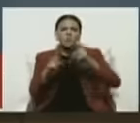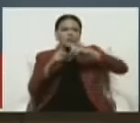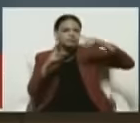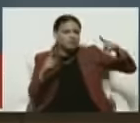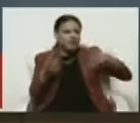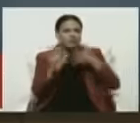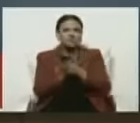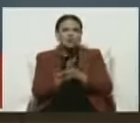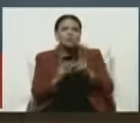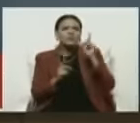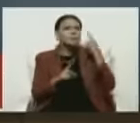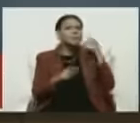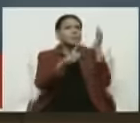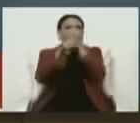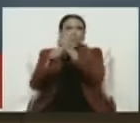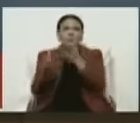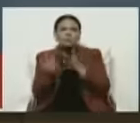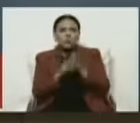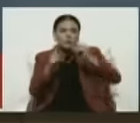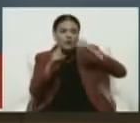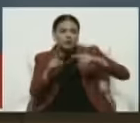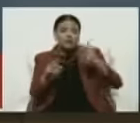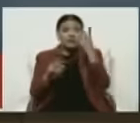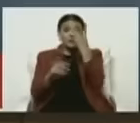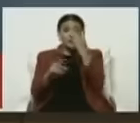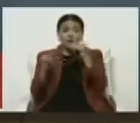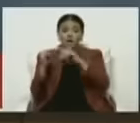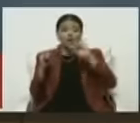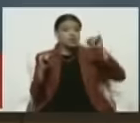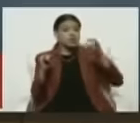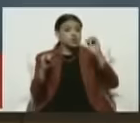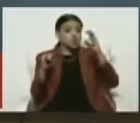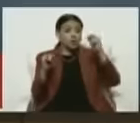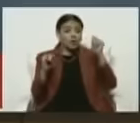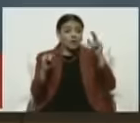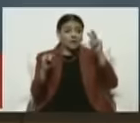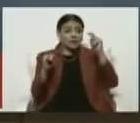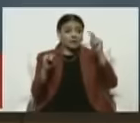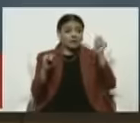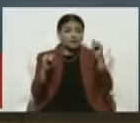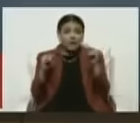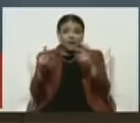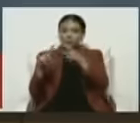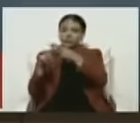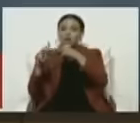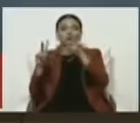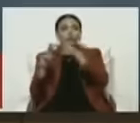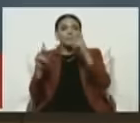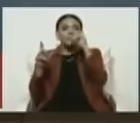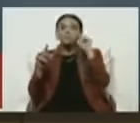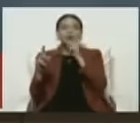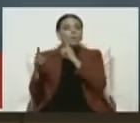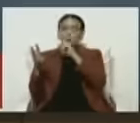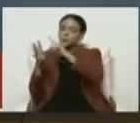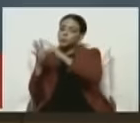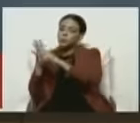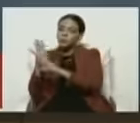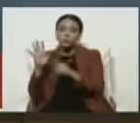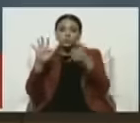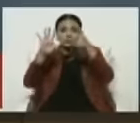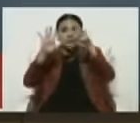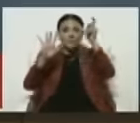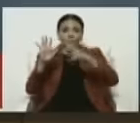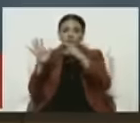Los detenidos responden a los nombres Jonathan Lugo, José Herrera, David Lugo, Johnny Díaz, Darwin Quero y